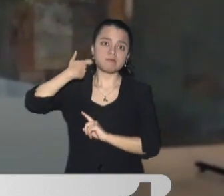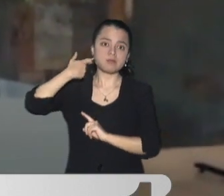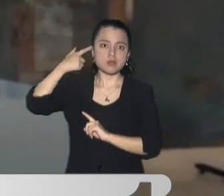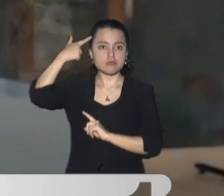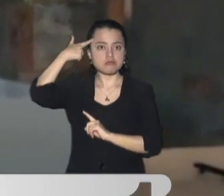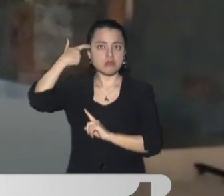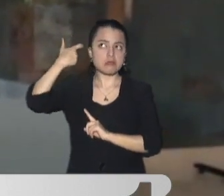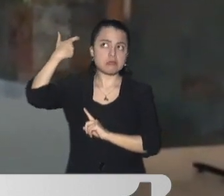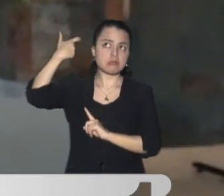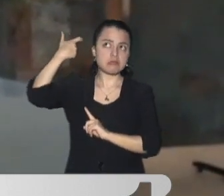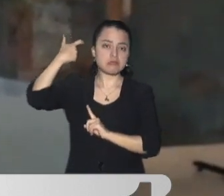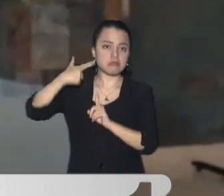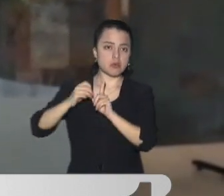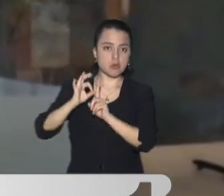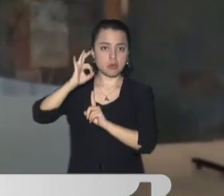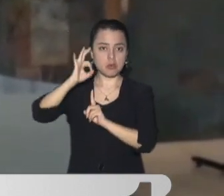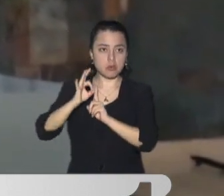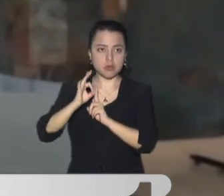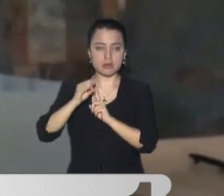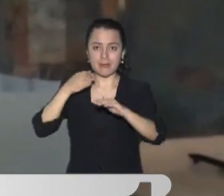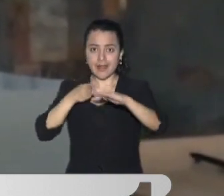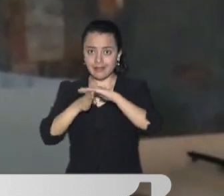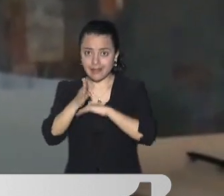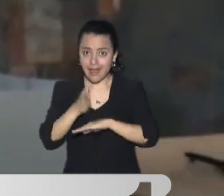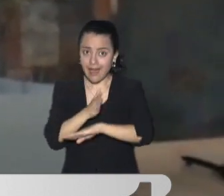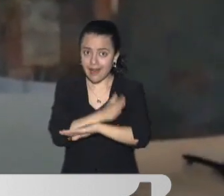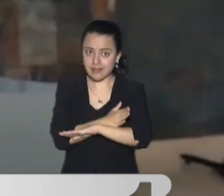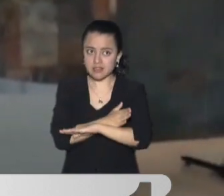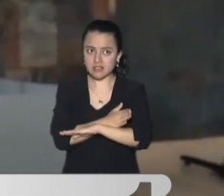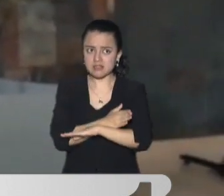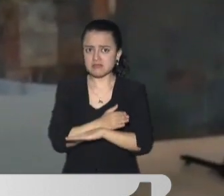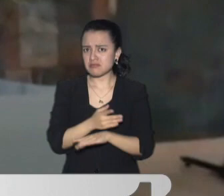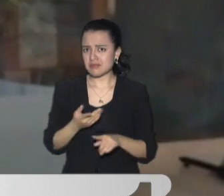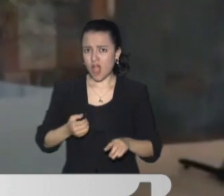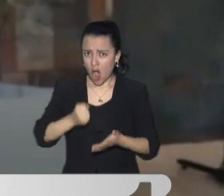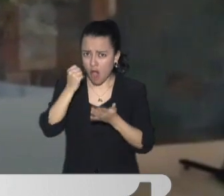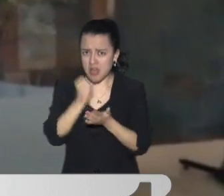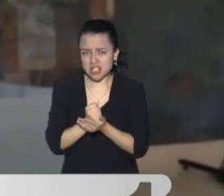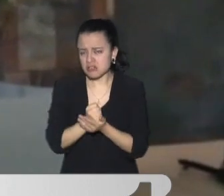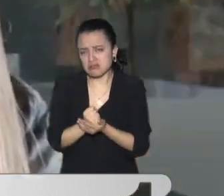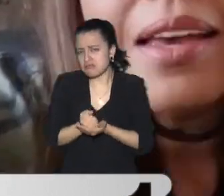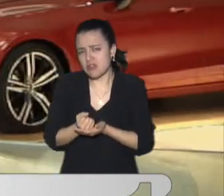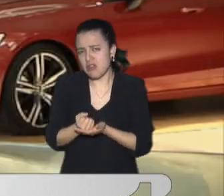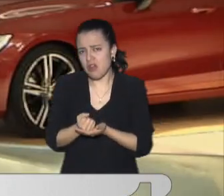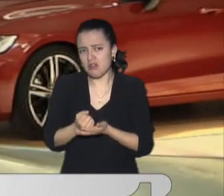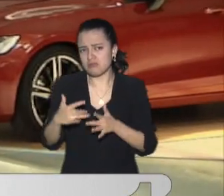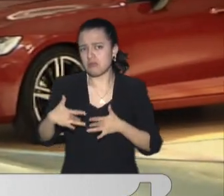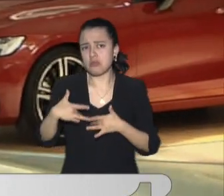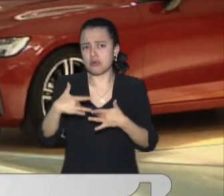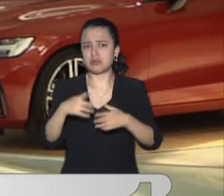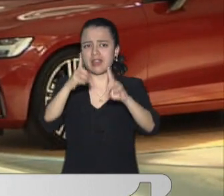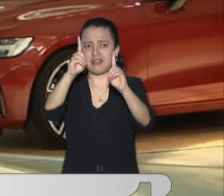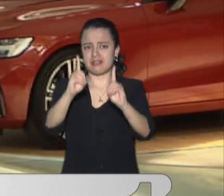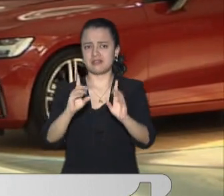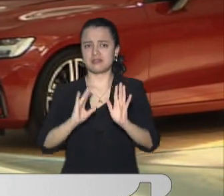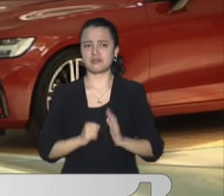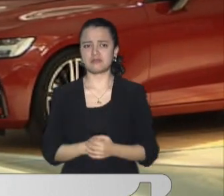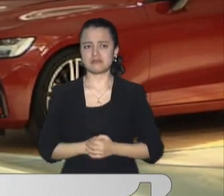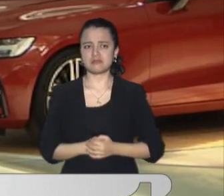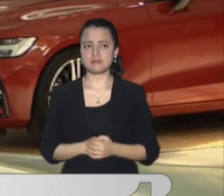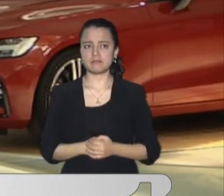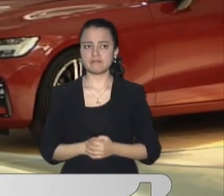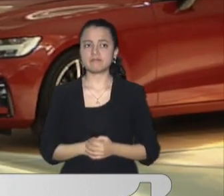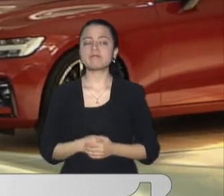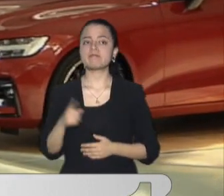cada una de las personas que llegaban a almacenes o centros comerciales, se levanta esa forma estricta u obligatoria y queda de forma voluntaria.